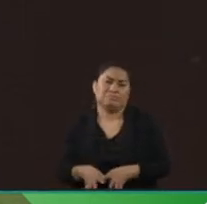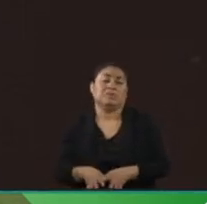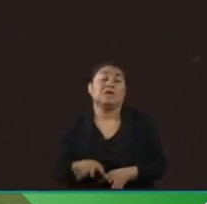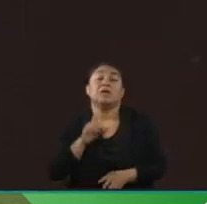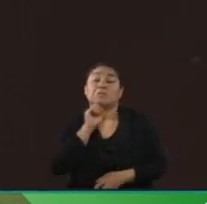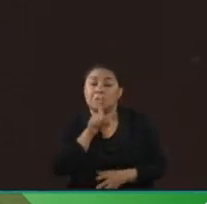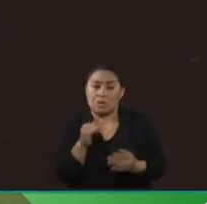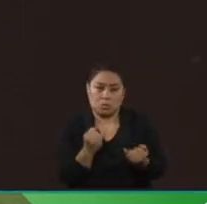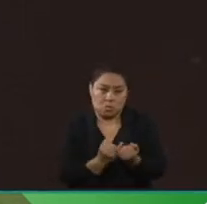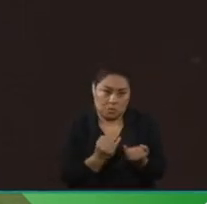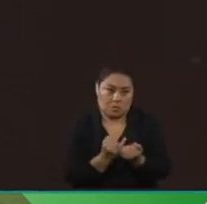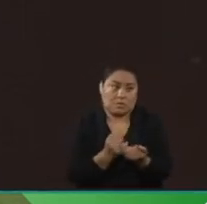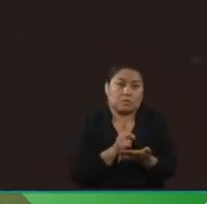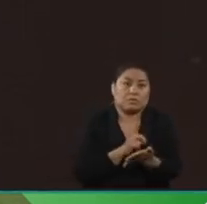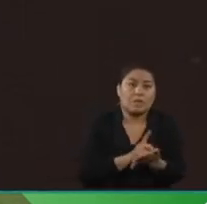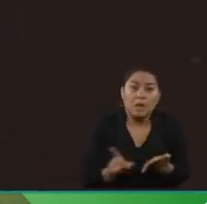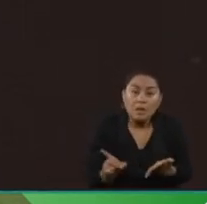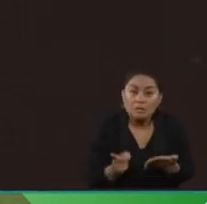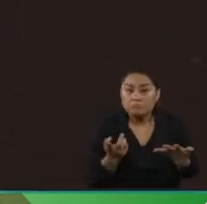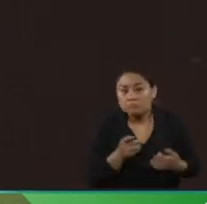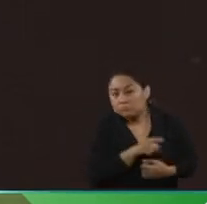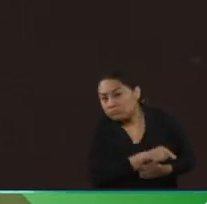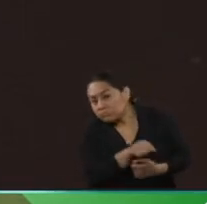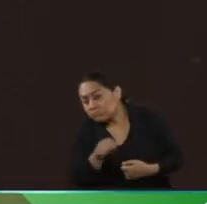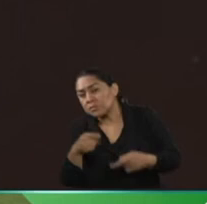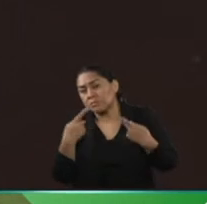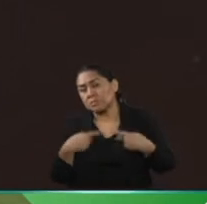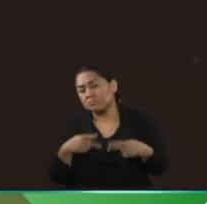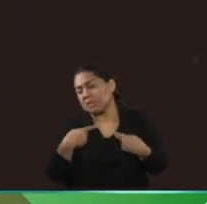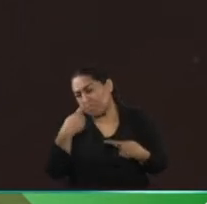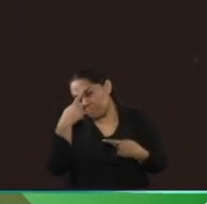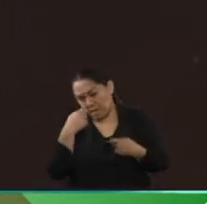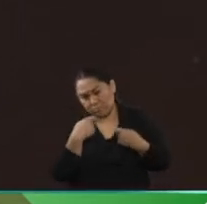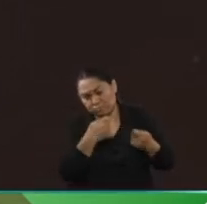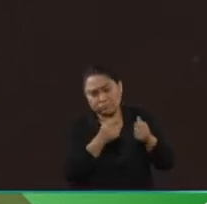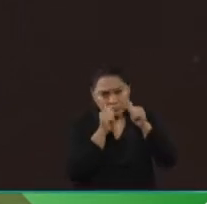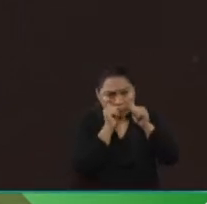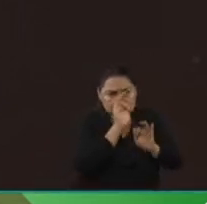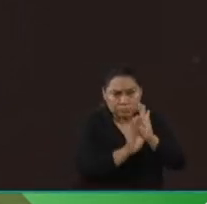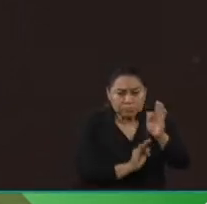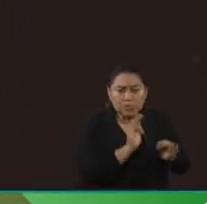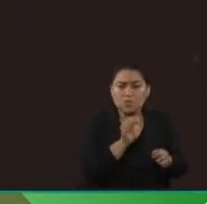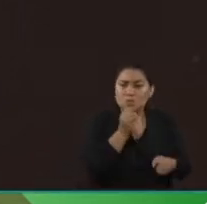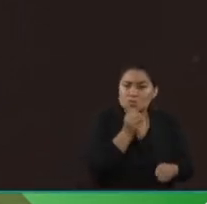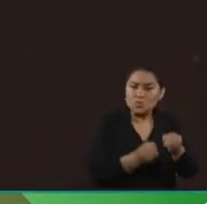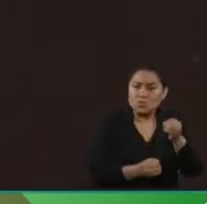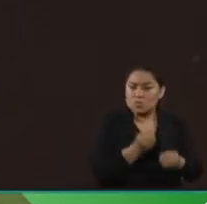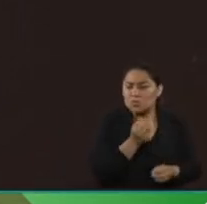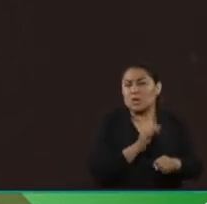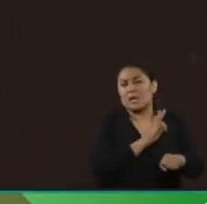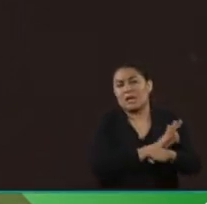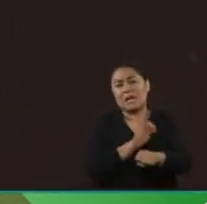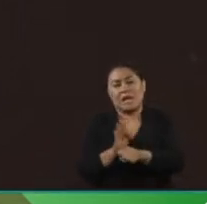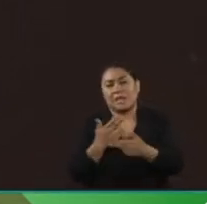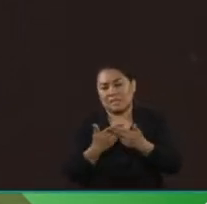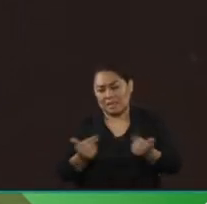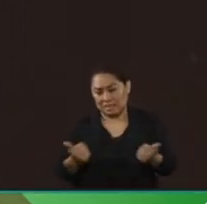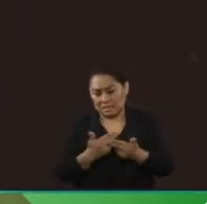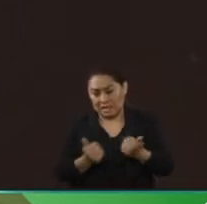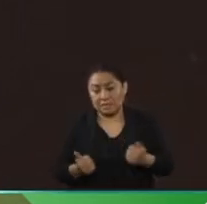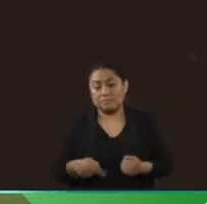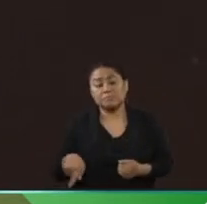también el derecho de todos los ciudadanos a recibir una justicia Imparcial y de calidad no podemos